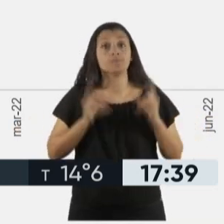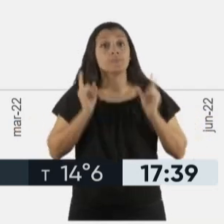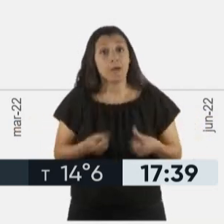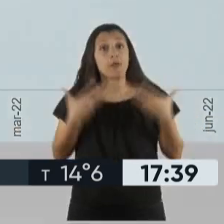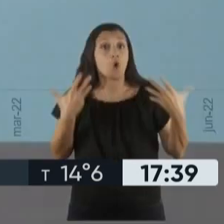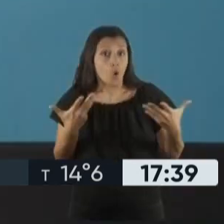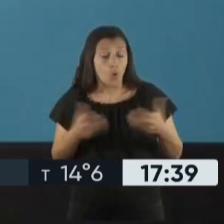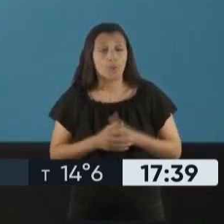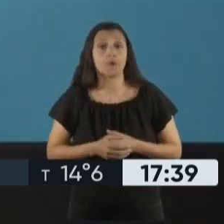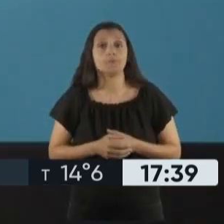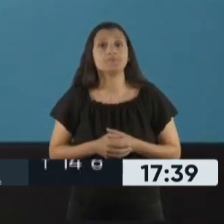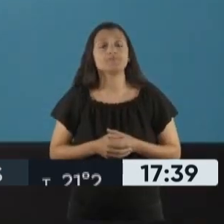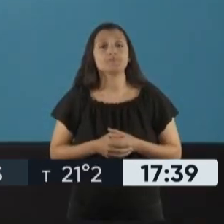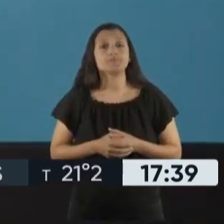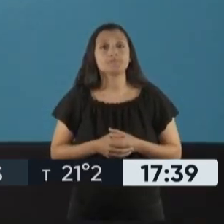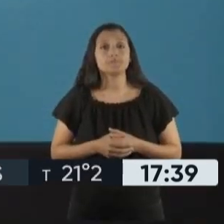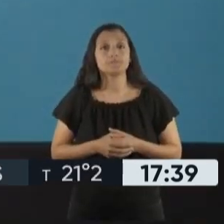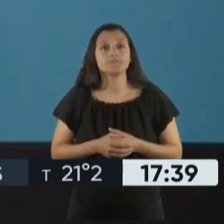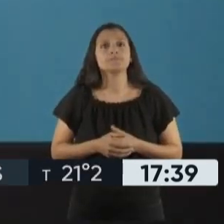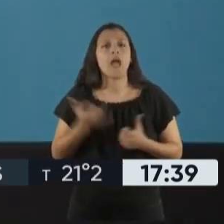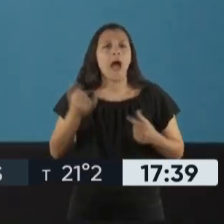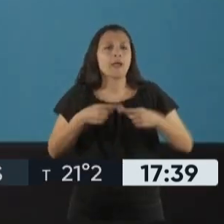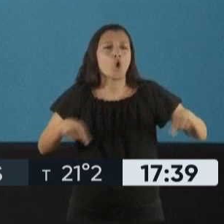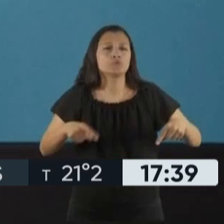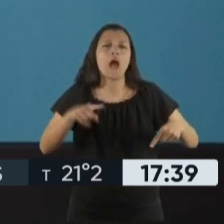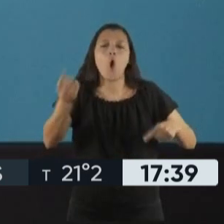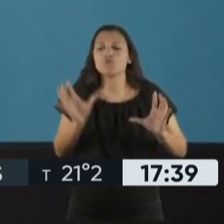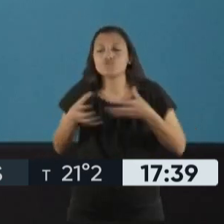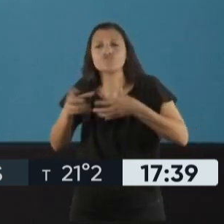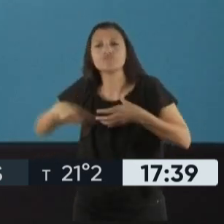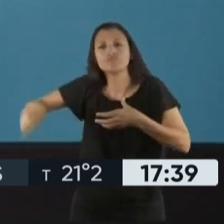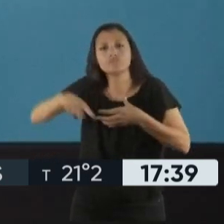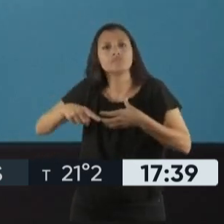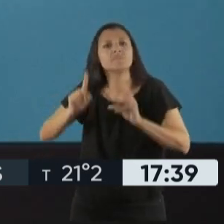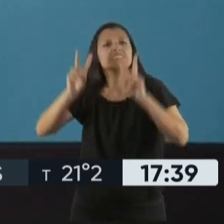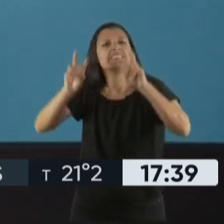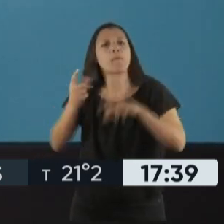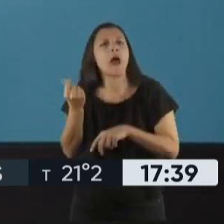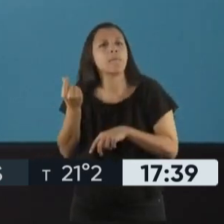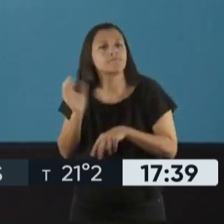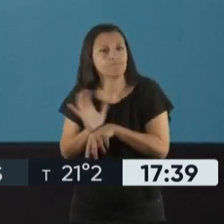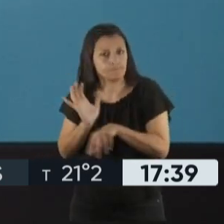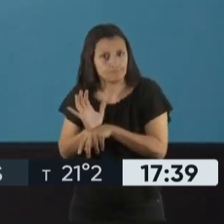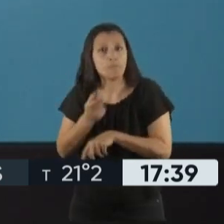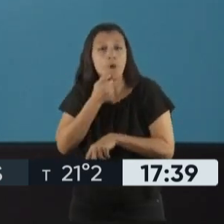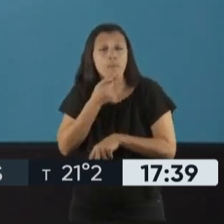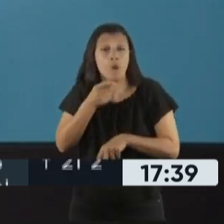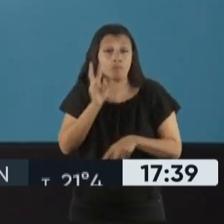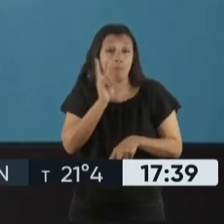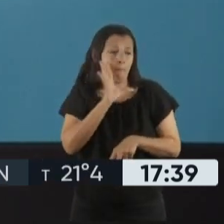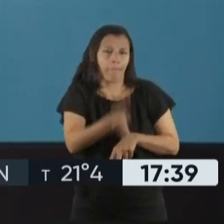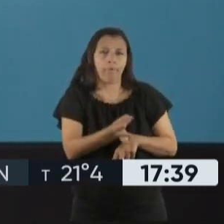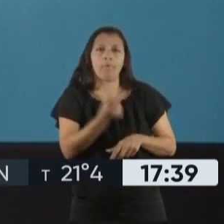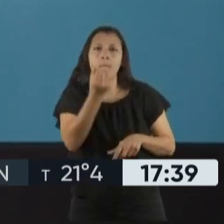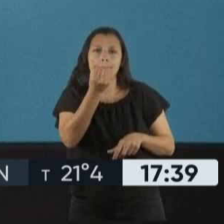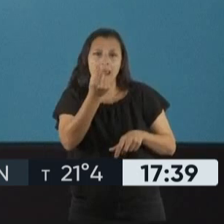También, por supuesto, ha habido impacto para otros sectores por el lado de los costos. Es lo que se ve, por ejemplo, cuando vemos el aumento de los precios